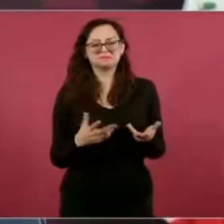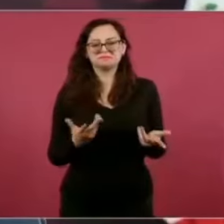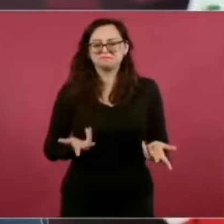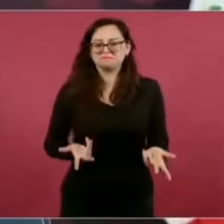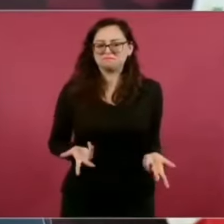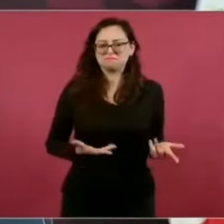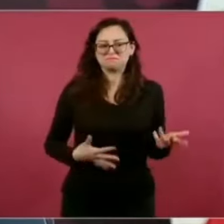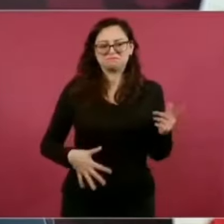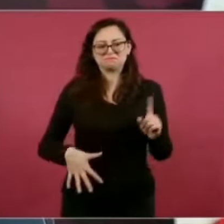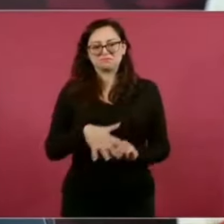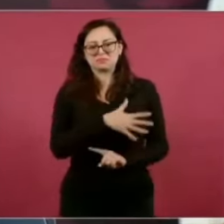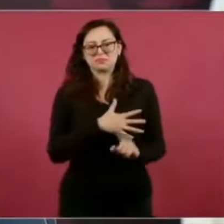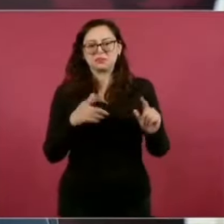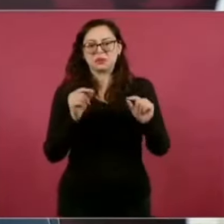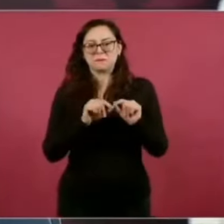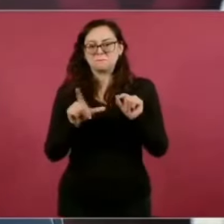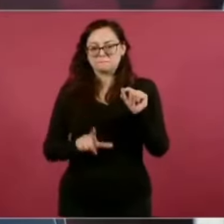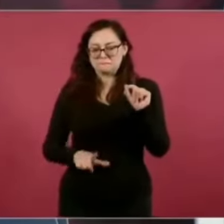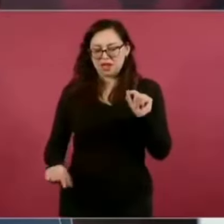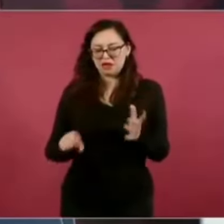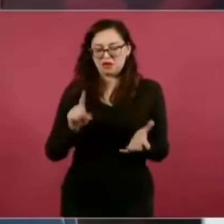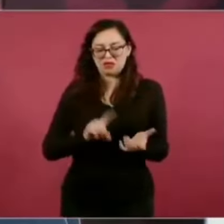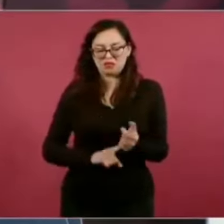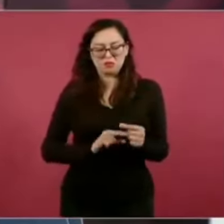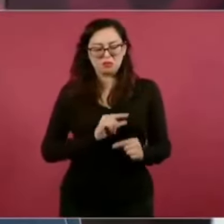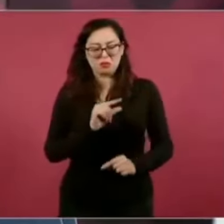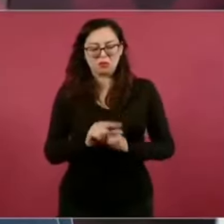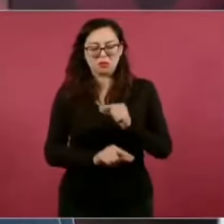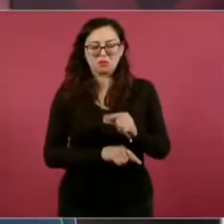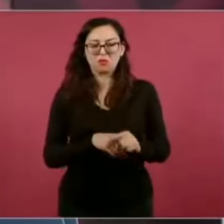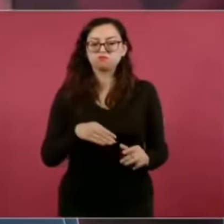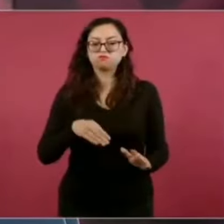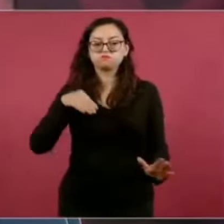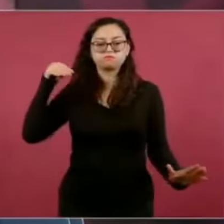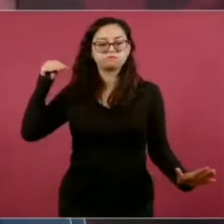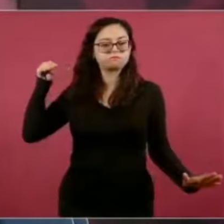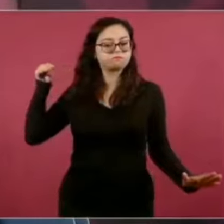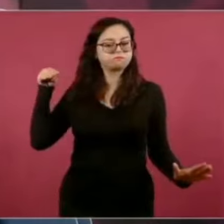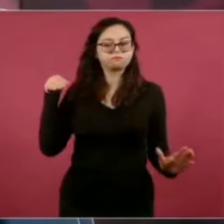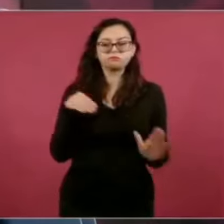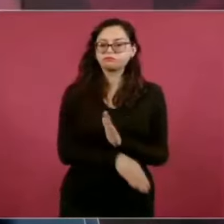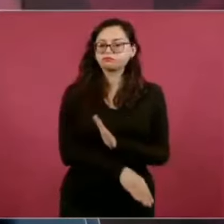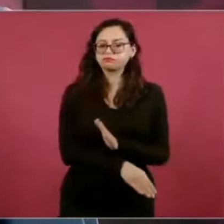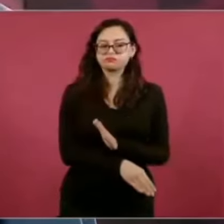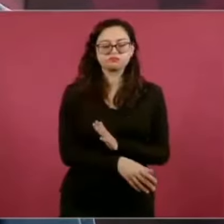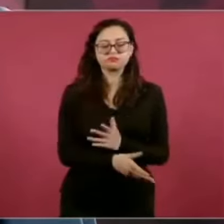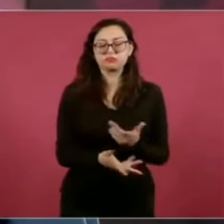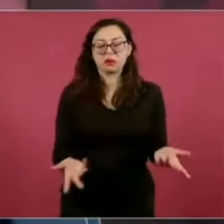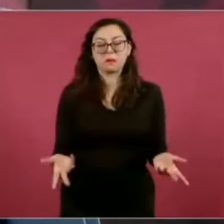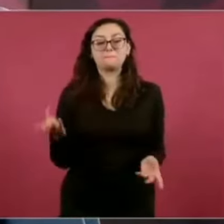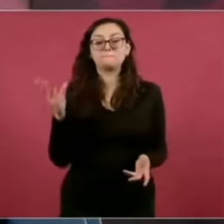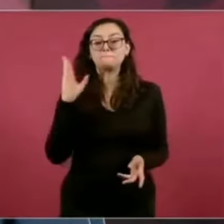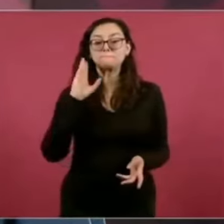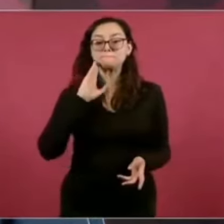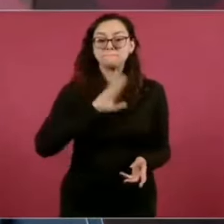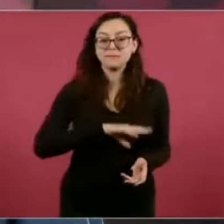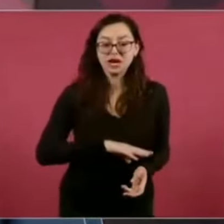Vivíamos un proceso de degradación, padecíamos un proceso de